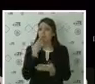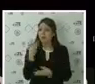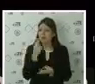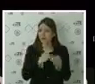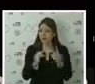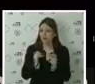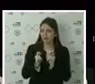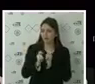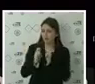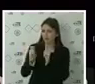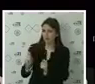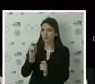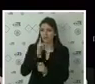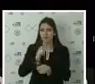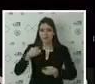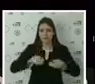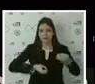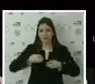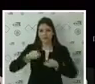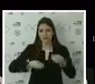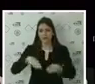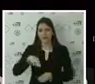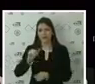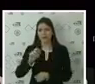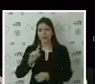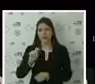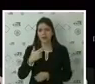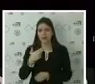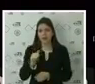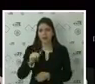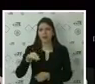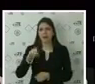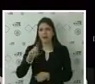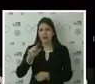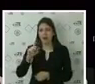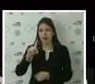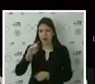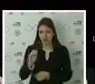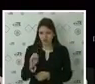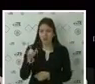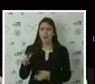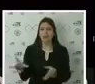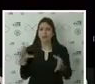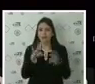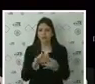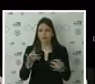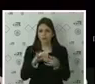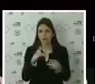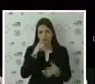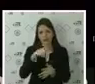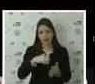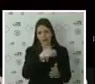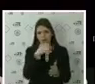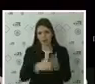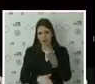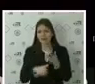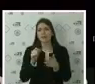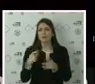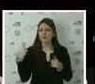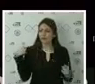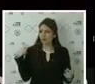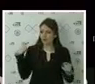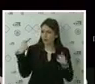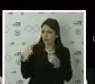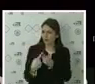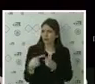y cedo el uso de la voz a la magistrada Marta Leticia Mercado Ramírez, quien dará el mensaje de clausura de los trabajos realizados